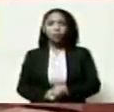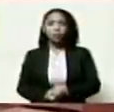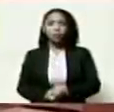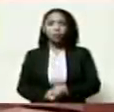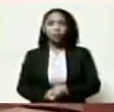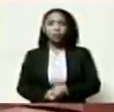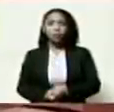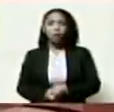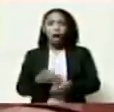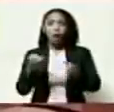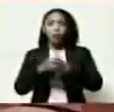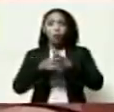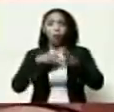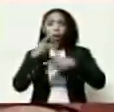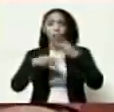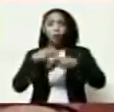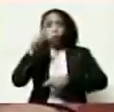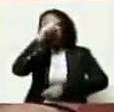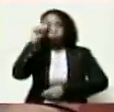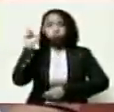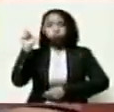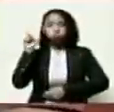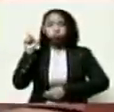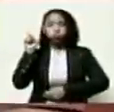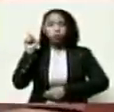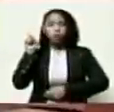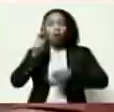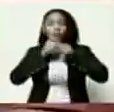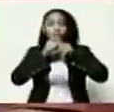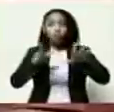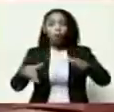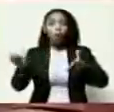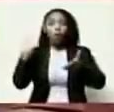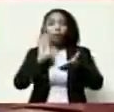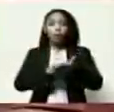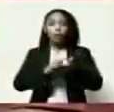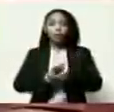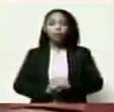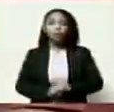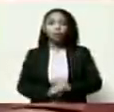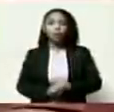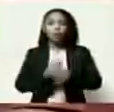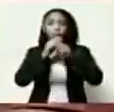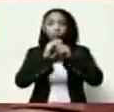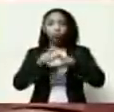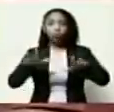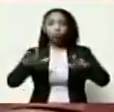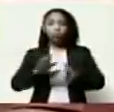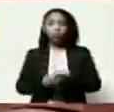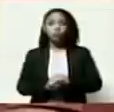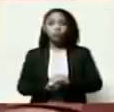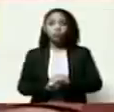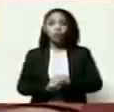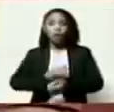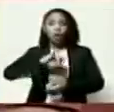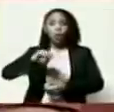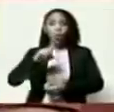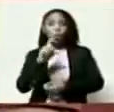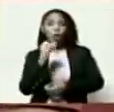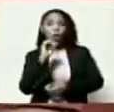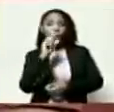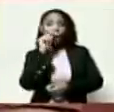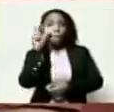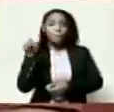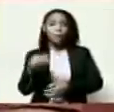El Partido Socialista Unido de Venezuela se despliega nuevamente. Se despliega. El señor Julio León Heredia,